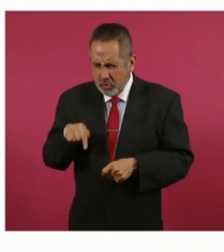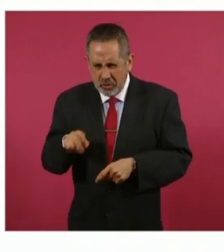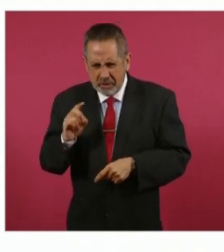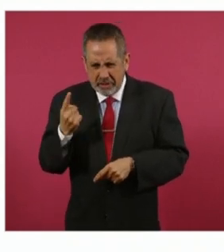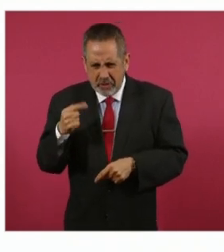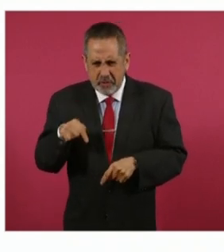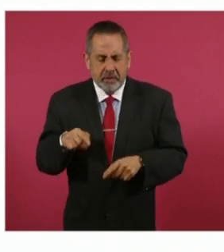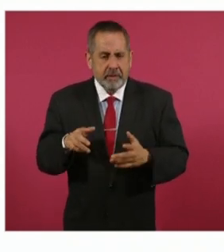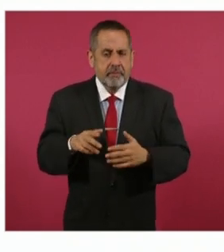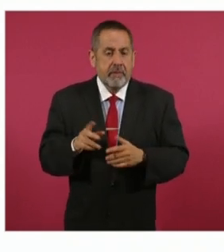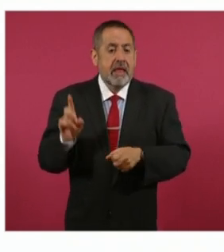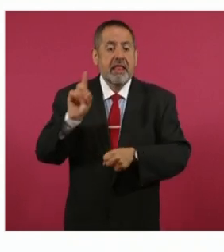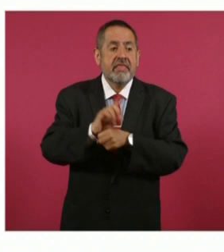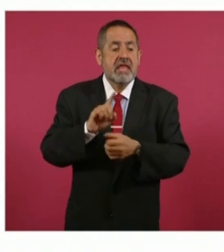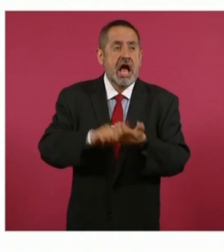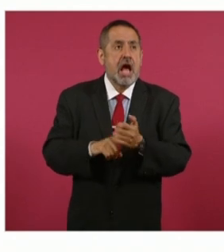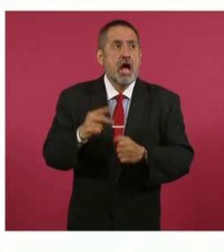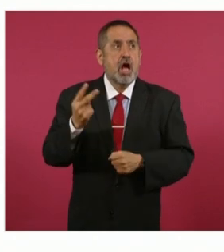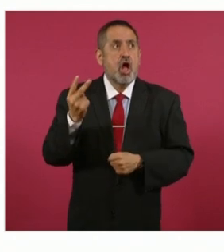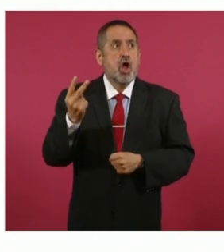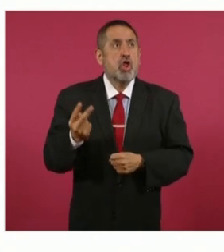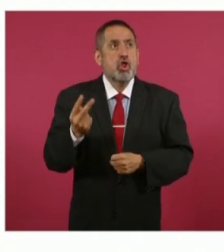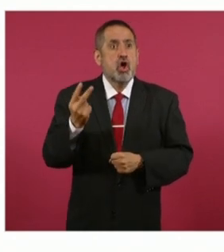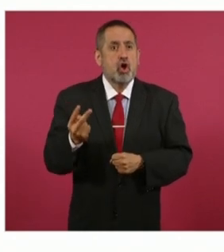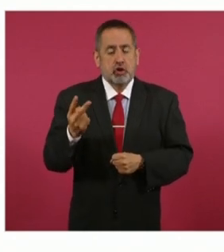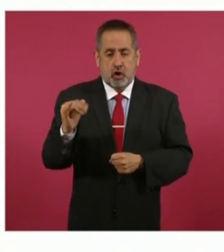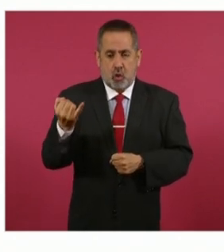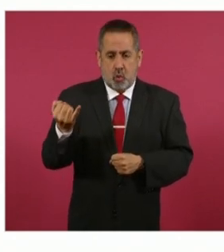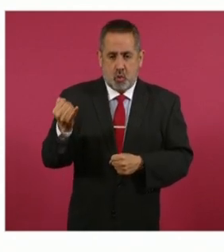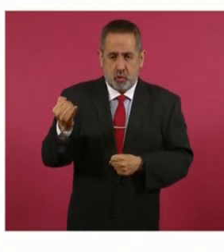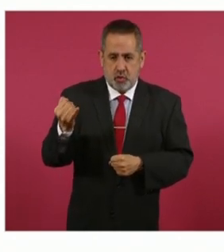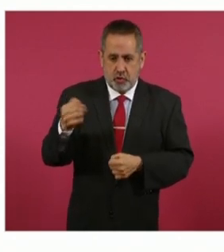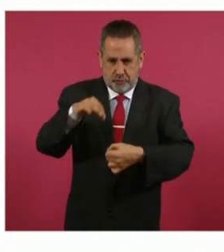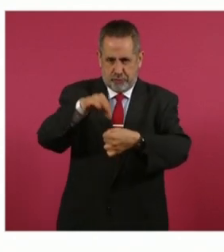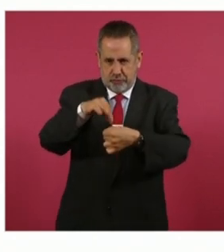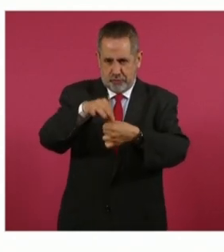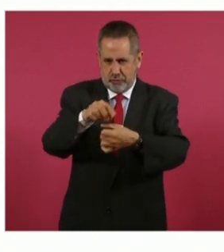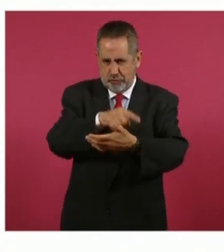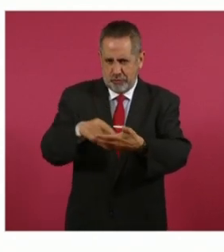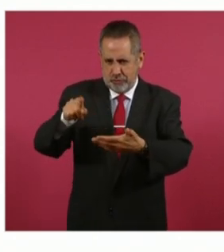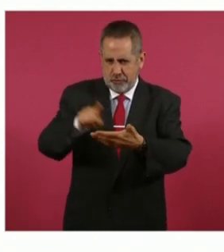sí el día 2 de junio es la elección